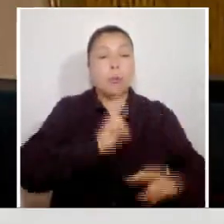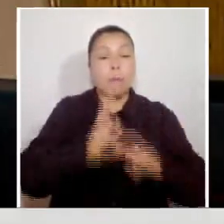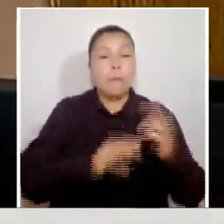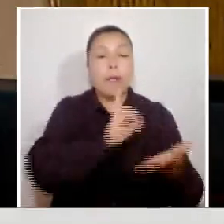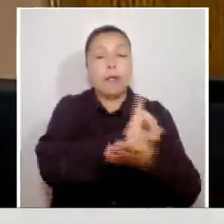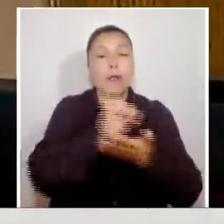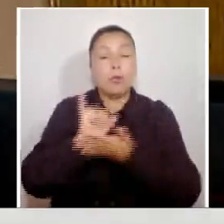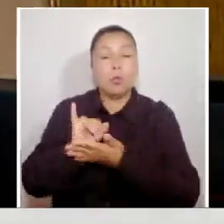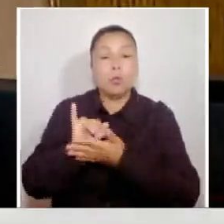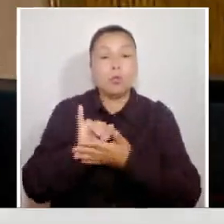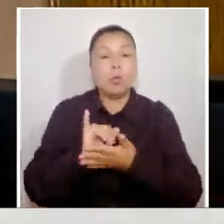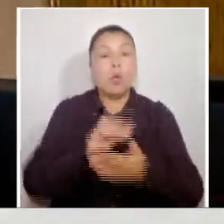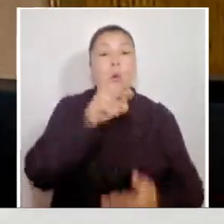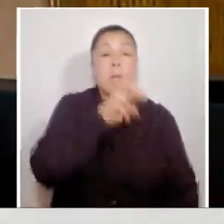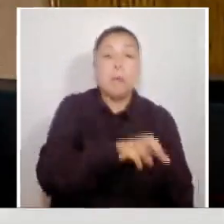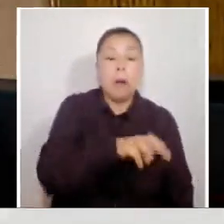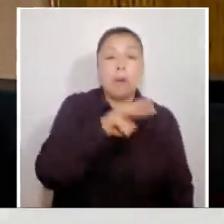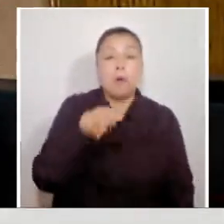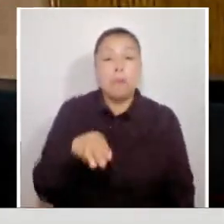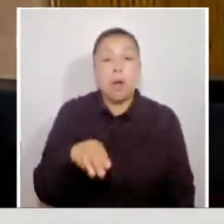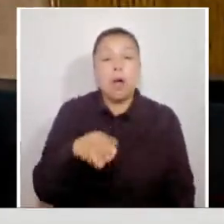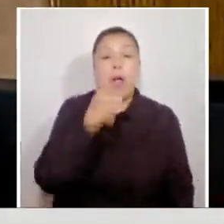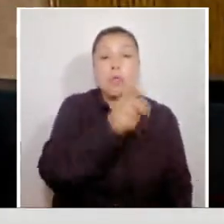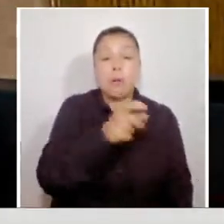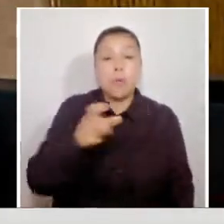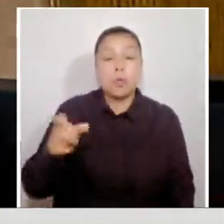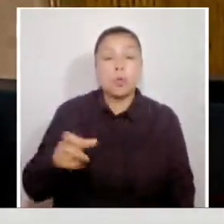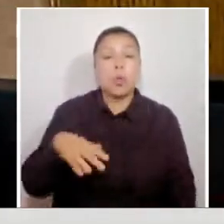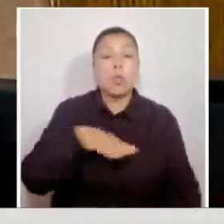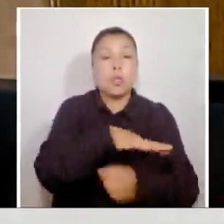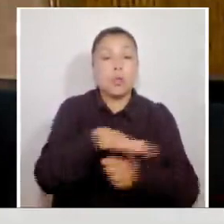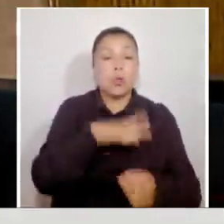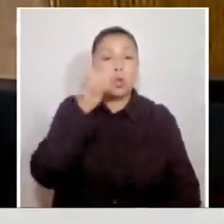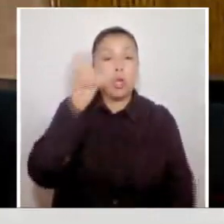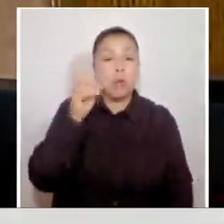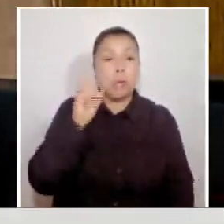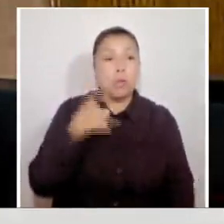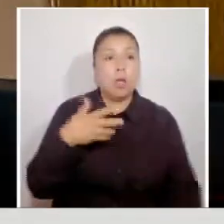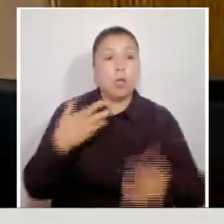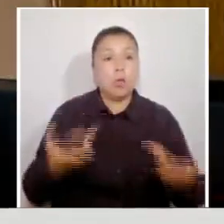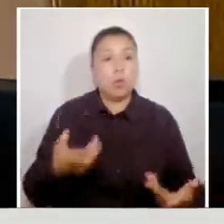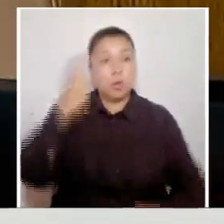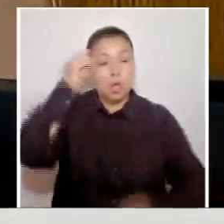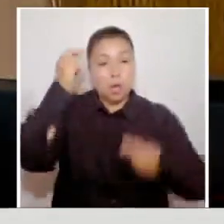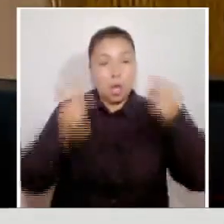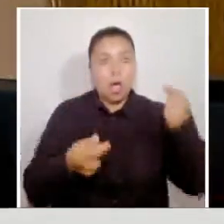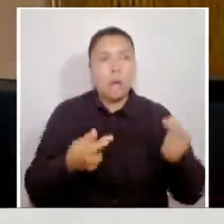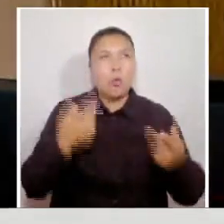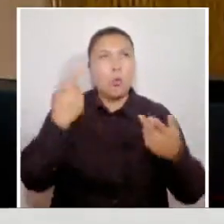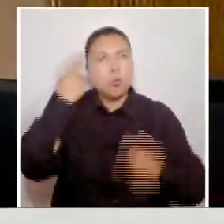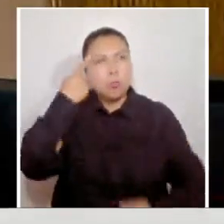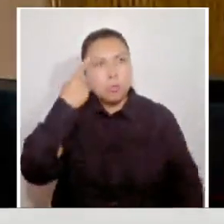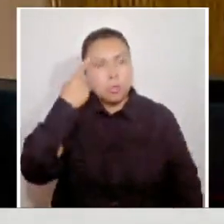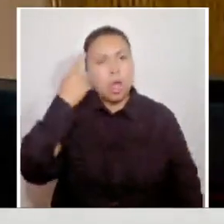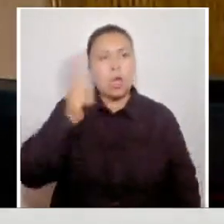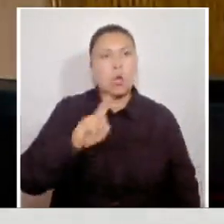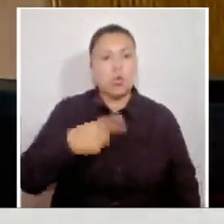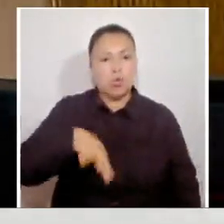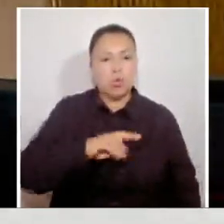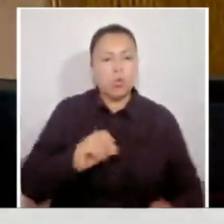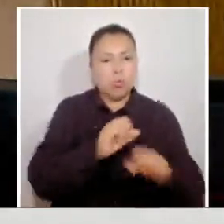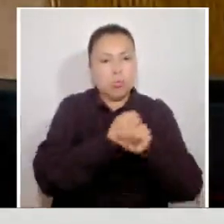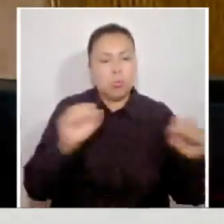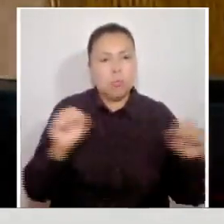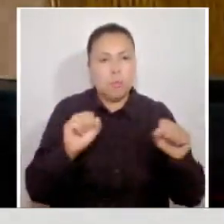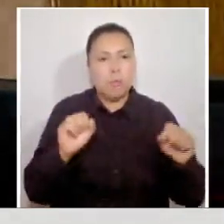con padres de personas en situación de discapacidad y por lo tanto creamos una expectativa y si no somos capaces de